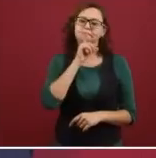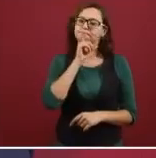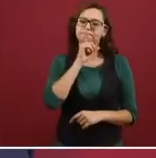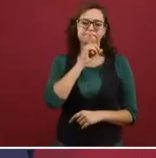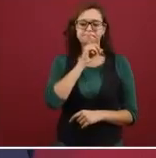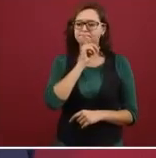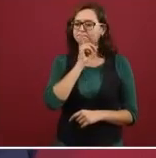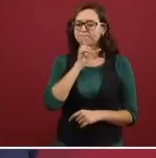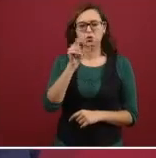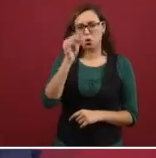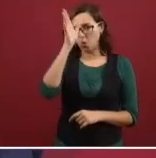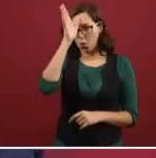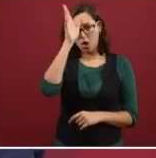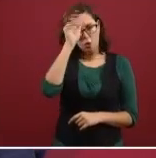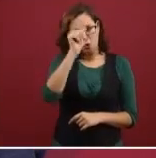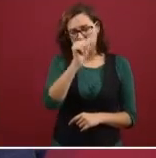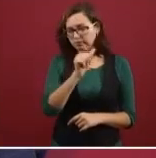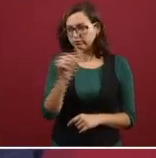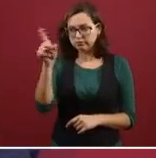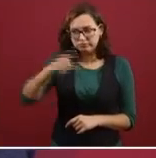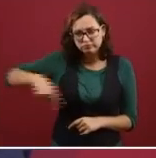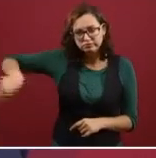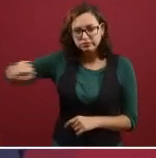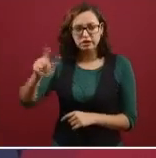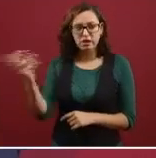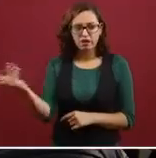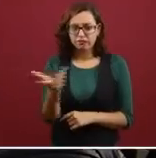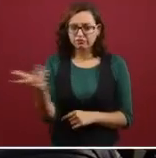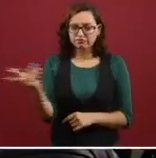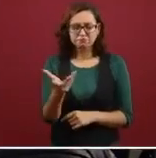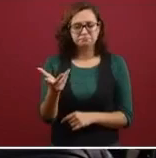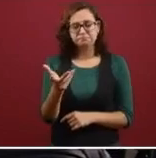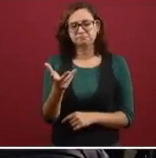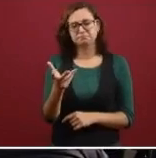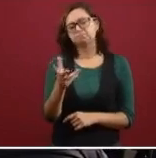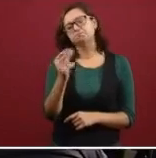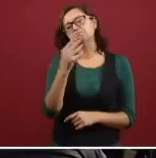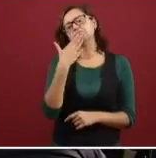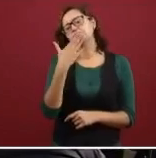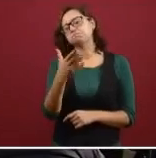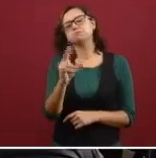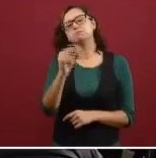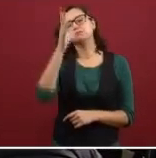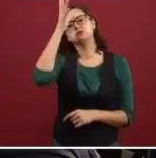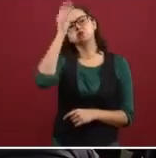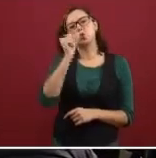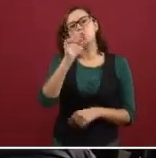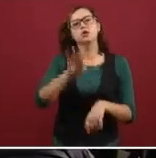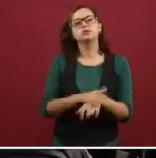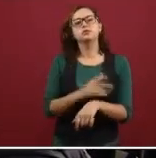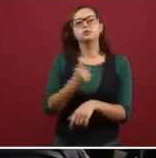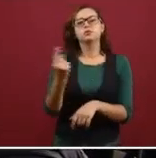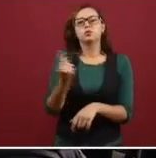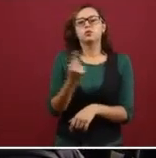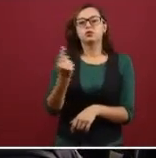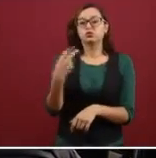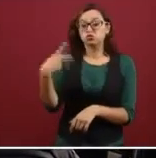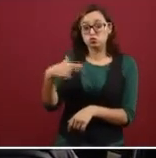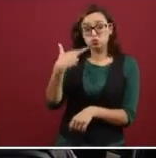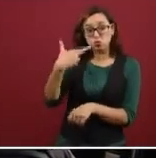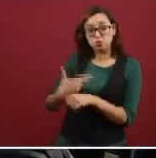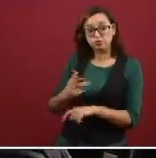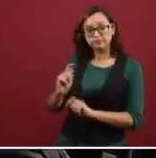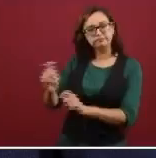en su momento con esa estrategia, ni estoy de acuerdo, porque no le